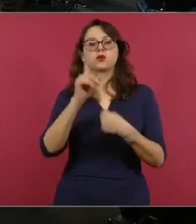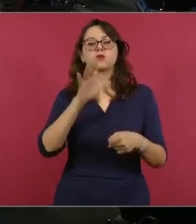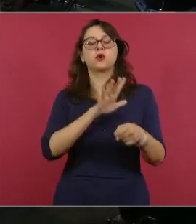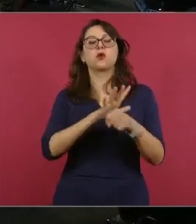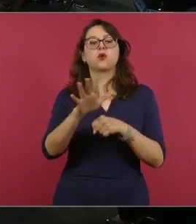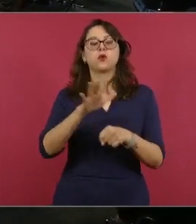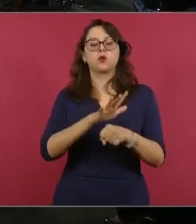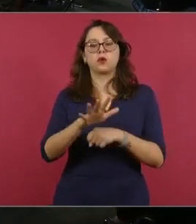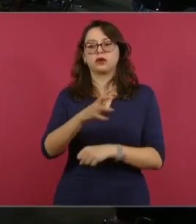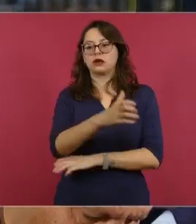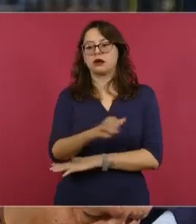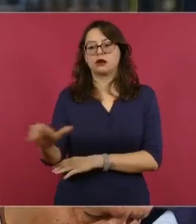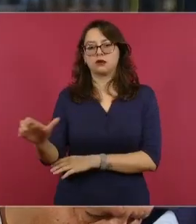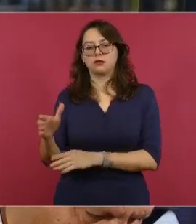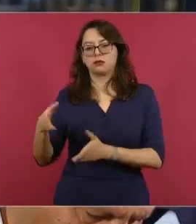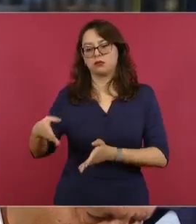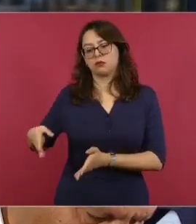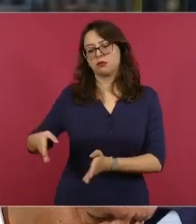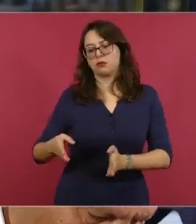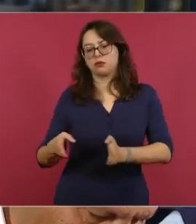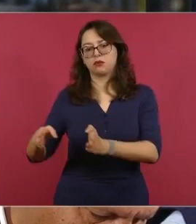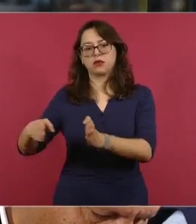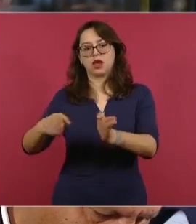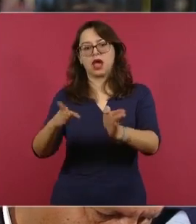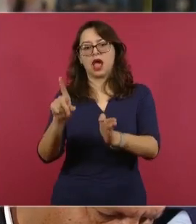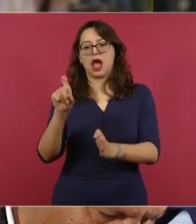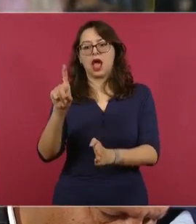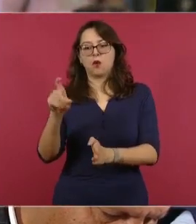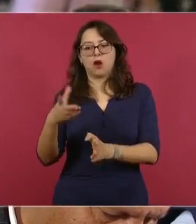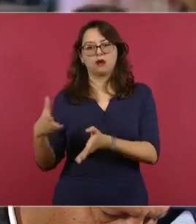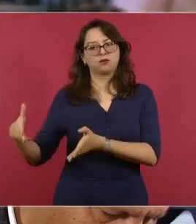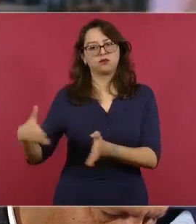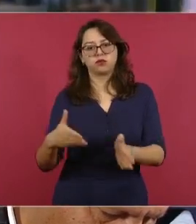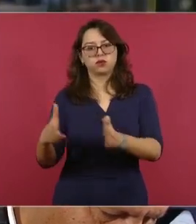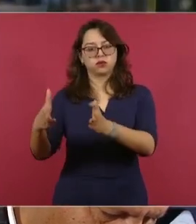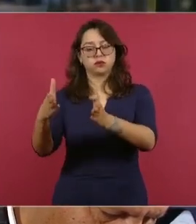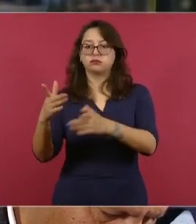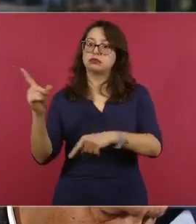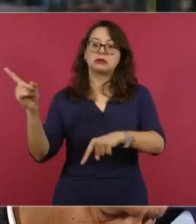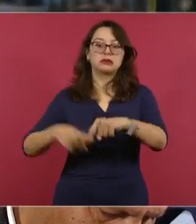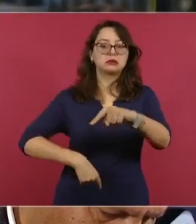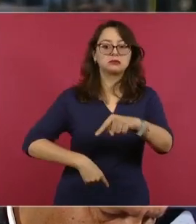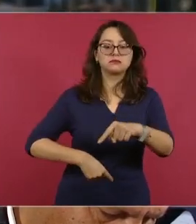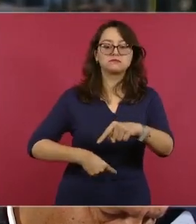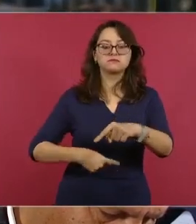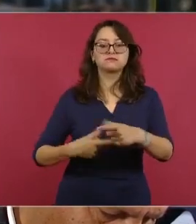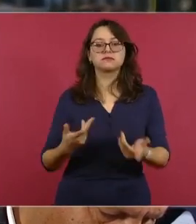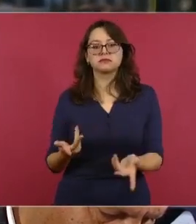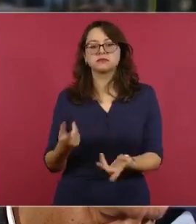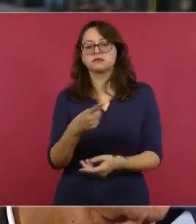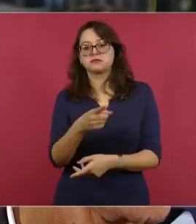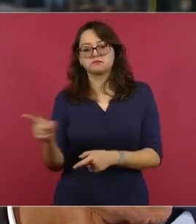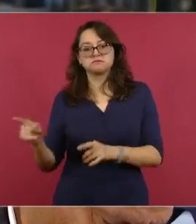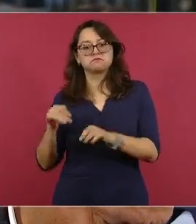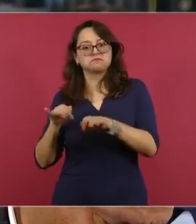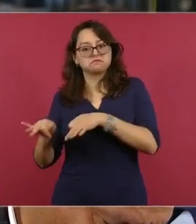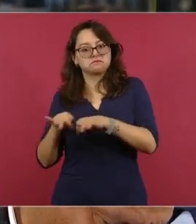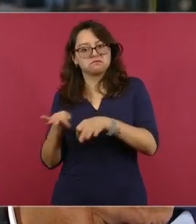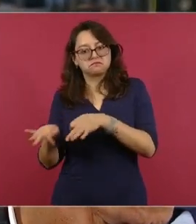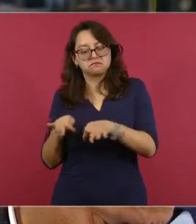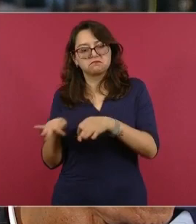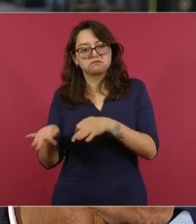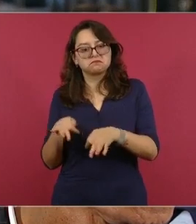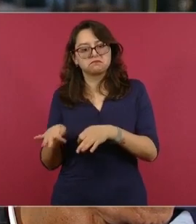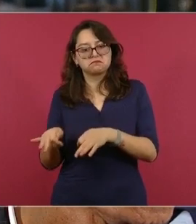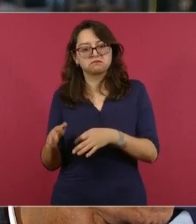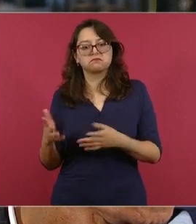sequía. ¿Se acuerda de la desviación del río que Pemex hizo años antes? Han realizado un estupendo trabajo y en esa ocasión,